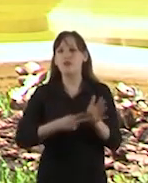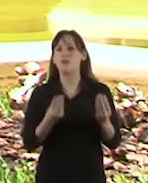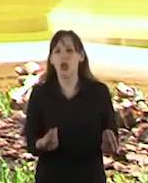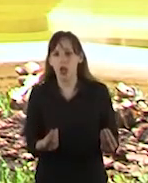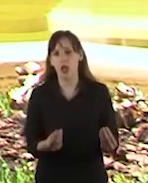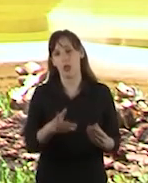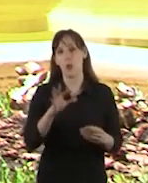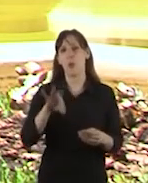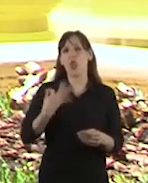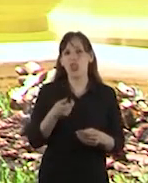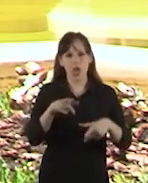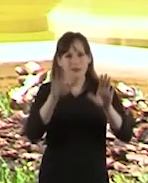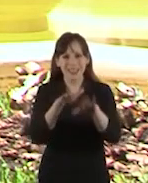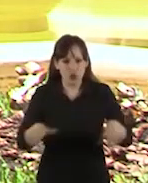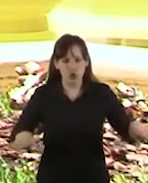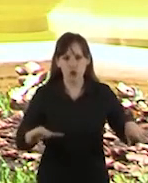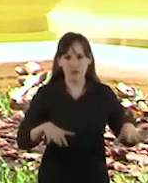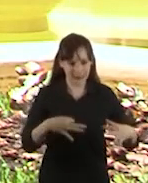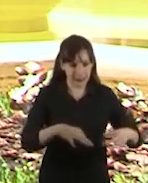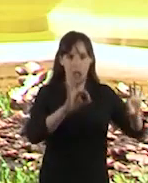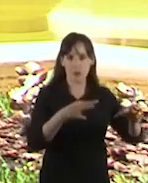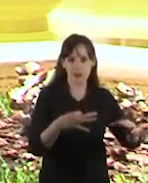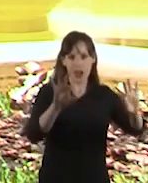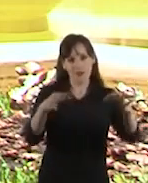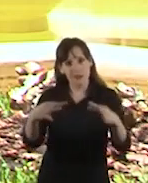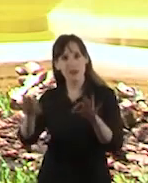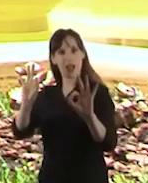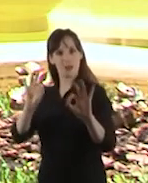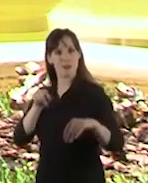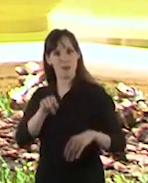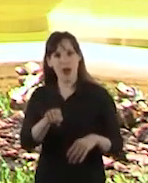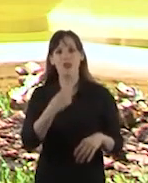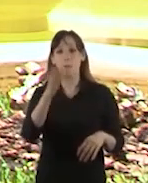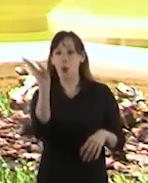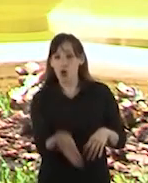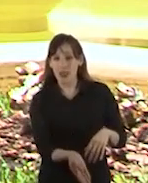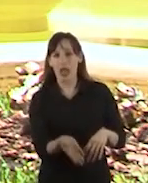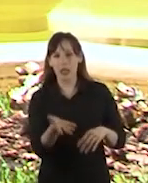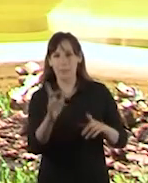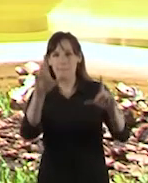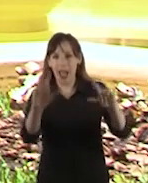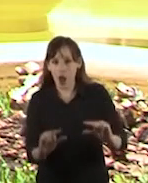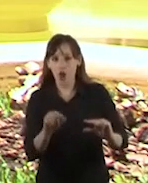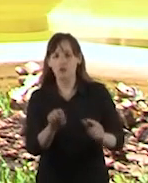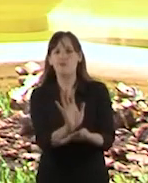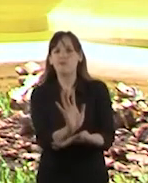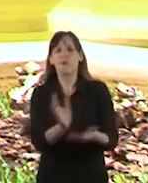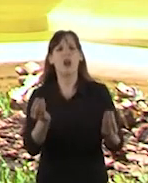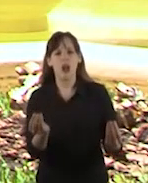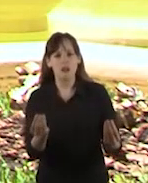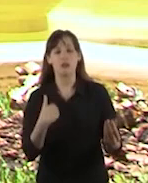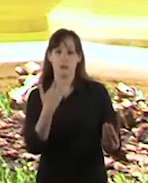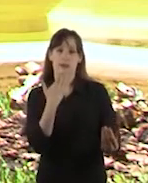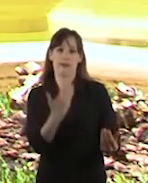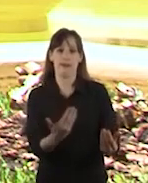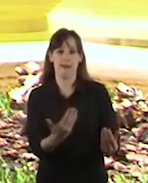salvan y tienen futuro. Este descenso de la mortalidad infantil se explica, entre otras acciones, por el impacto